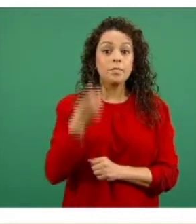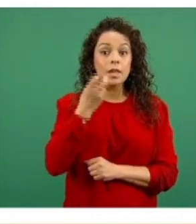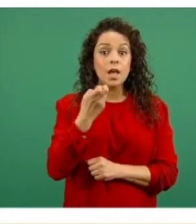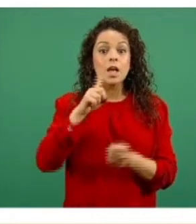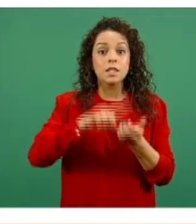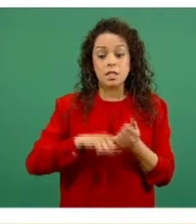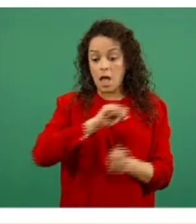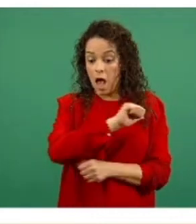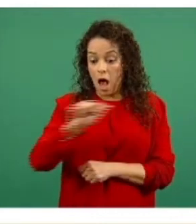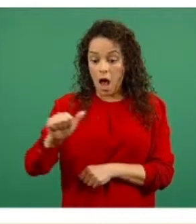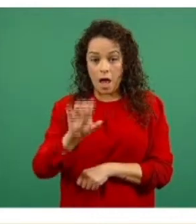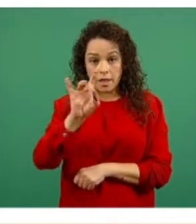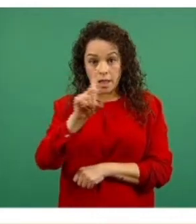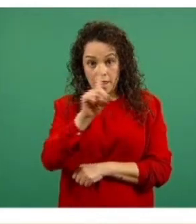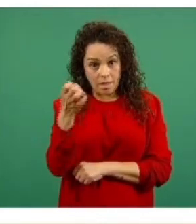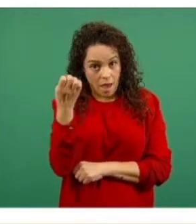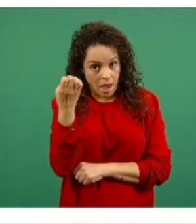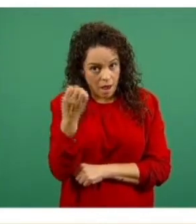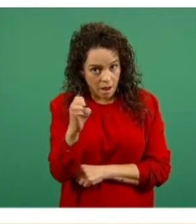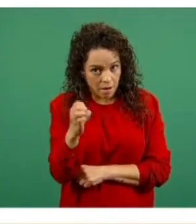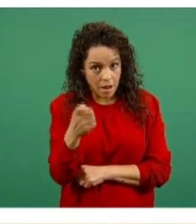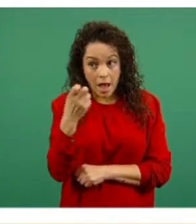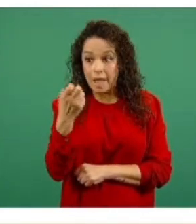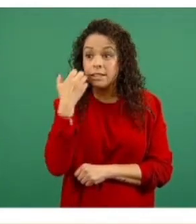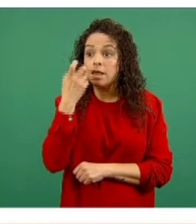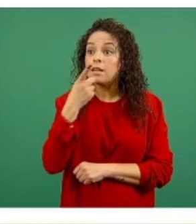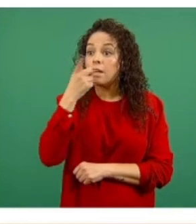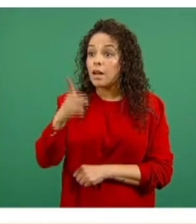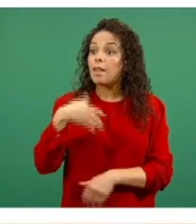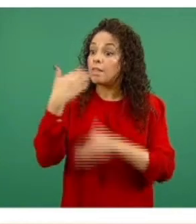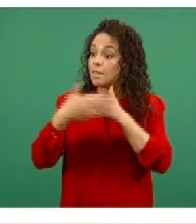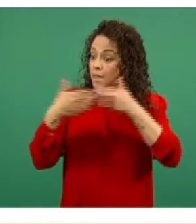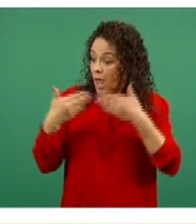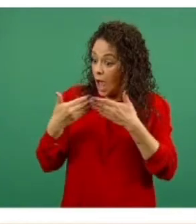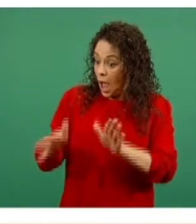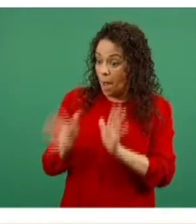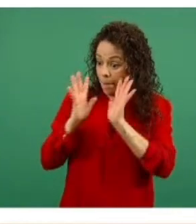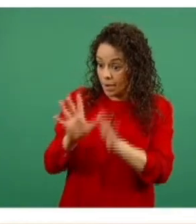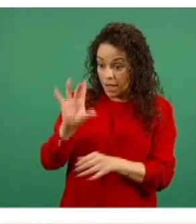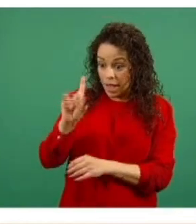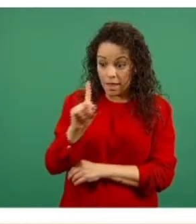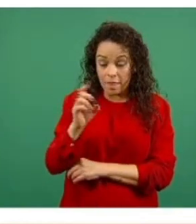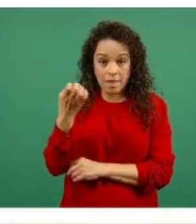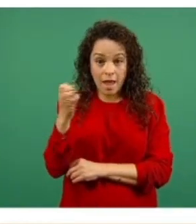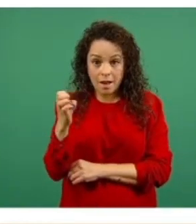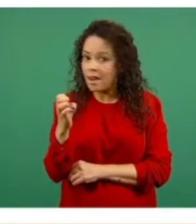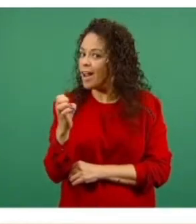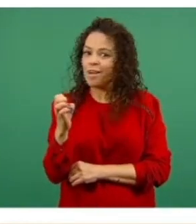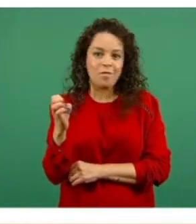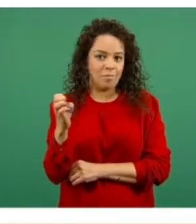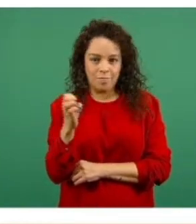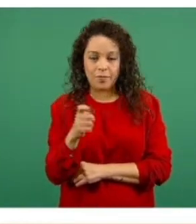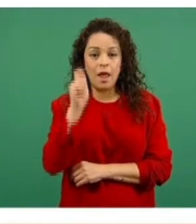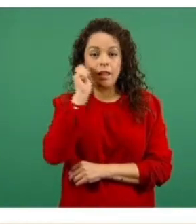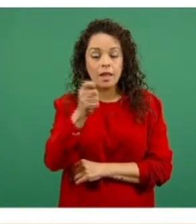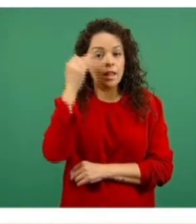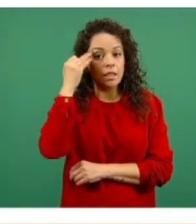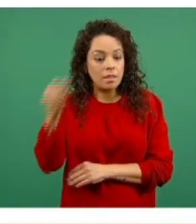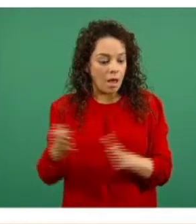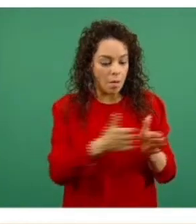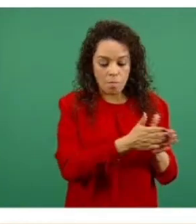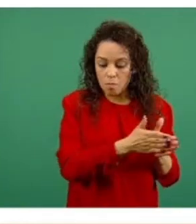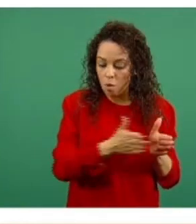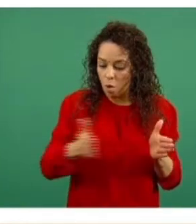No significa que estas camas aperturan el 30 de enero, sino que es el periodo en el cual van